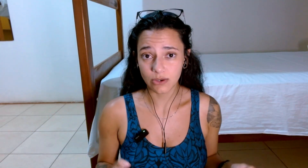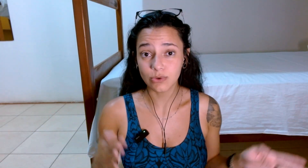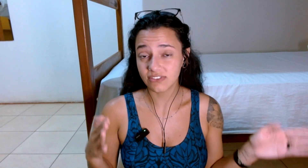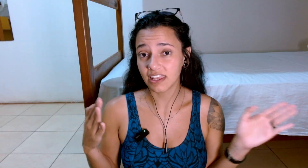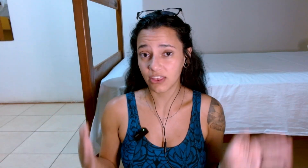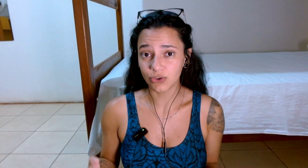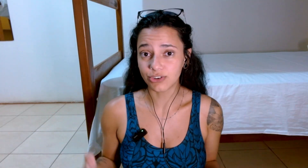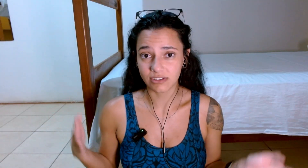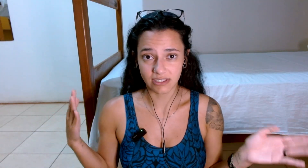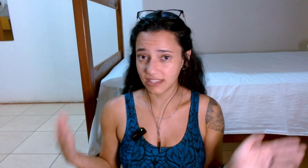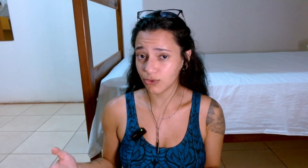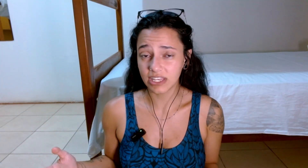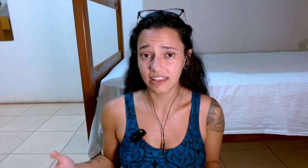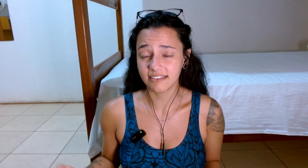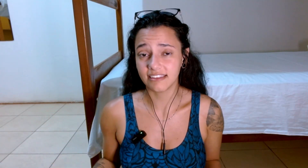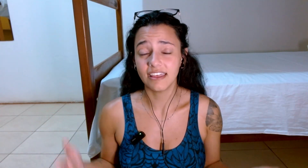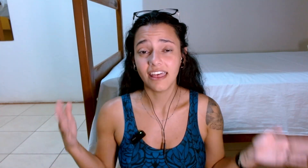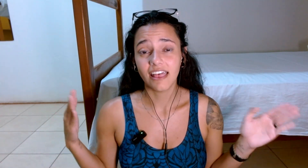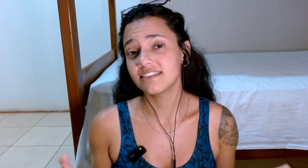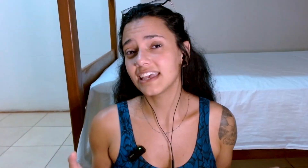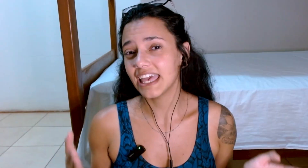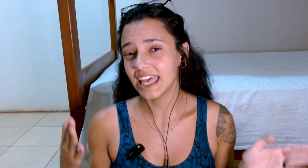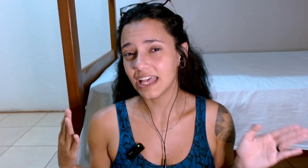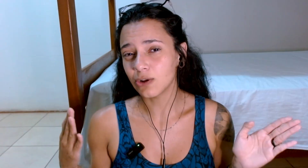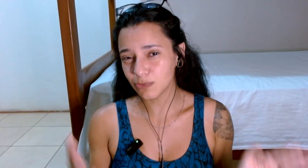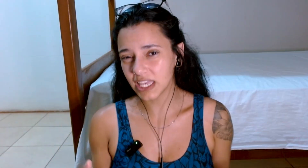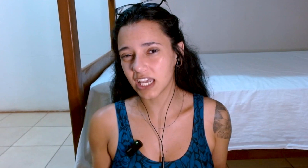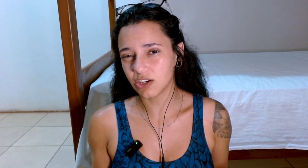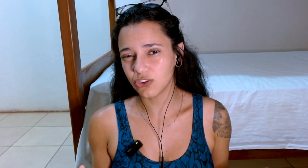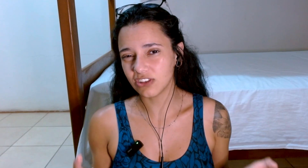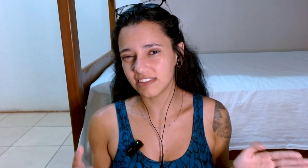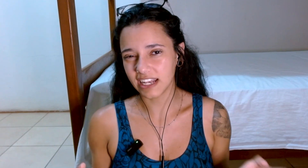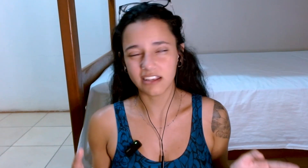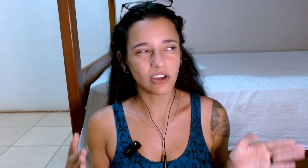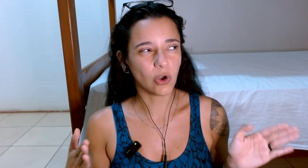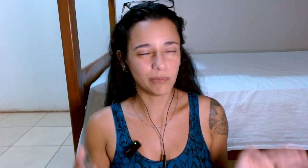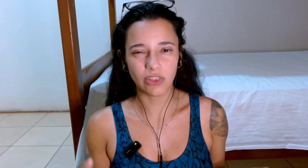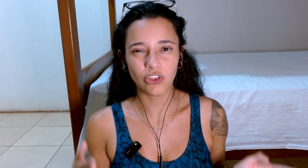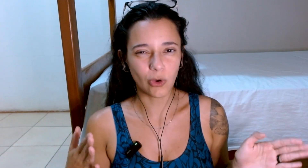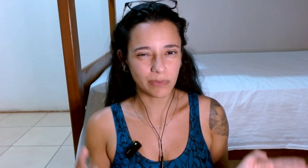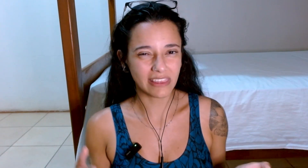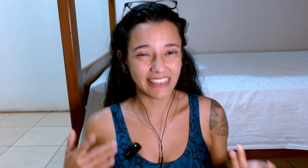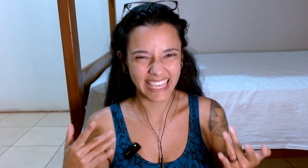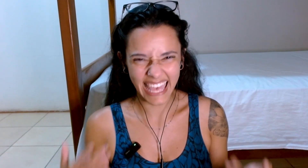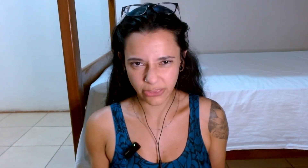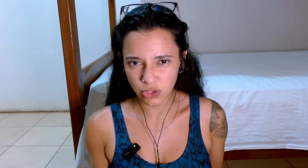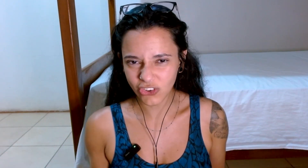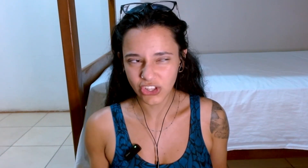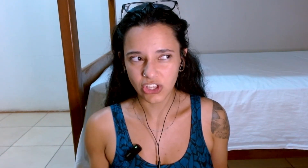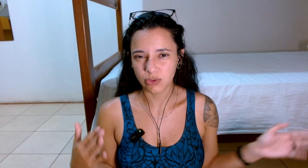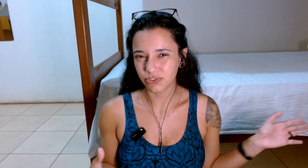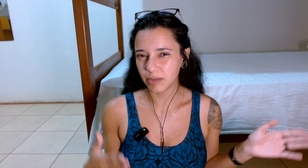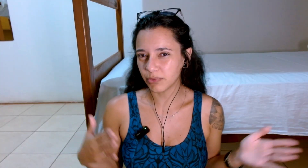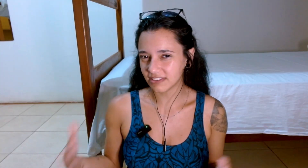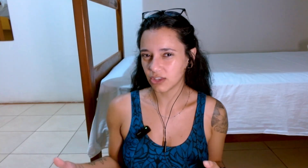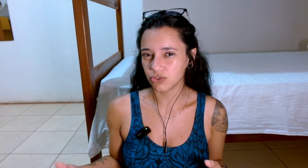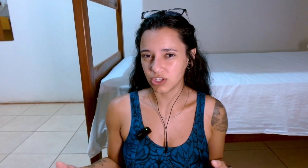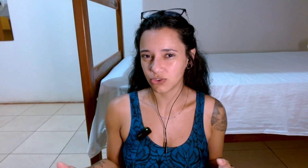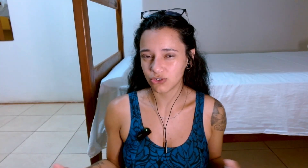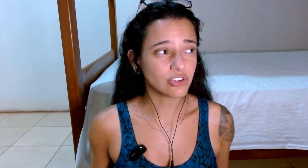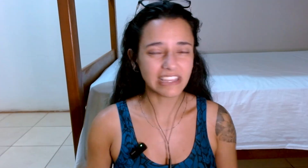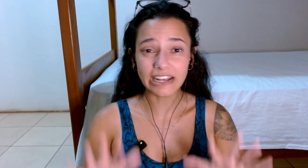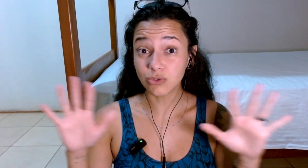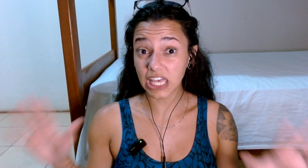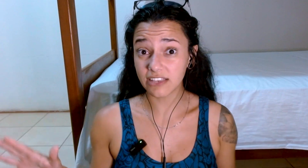Kennedy un senador estadounidense dice que los mexicanos estarían comiendo comida de gato si no fuera